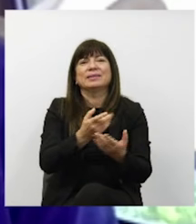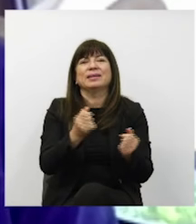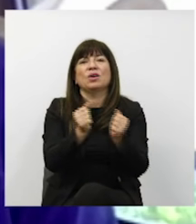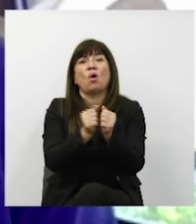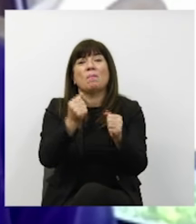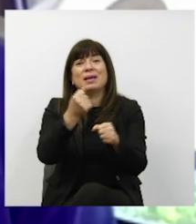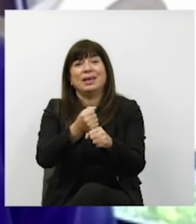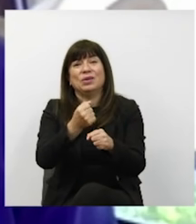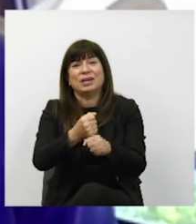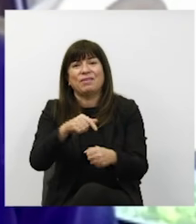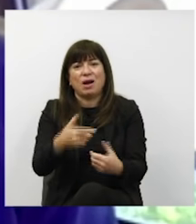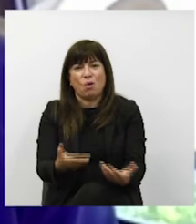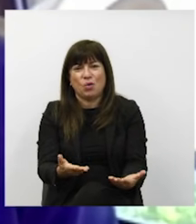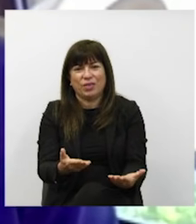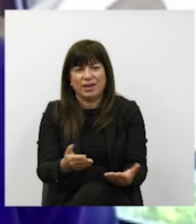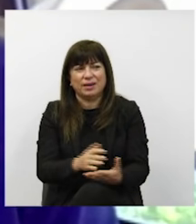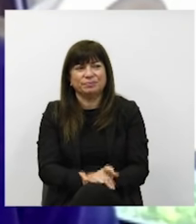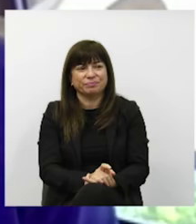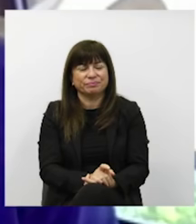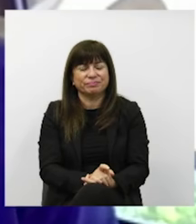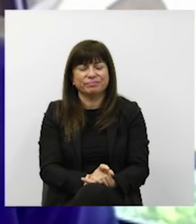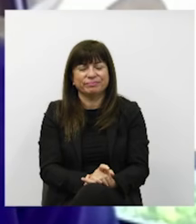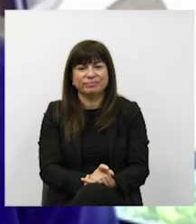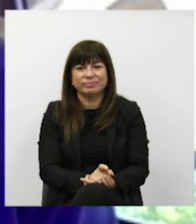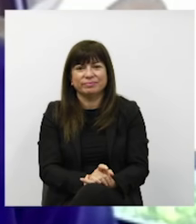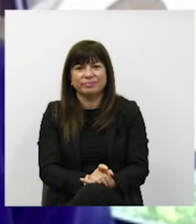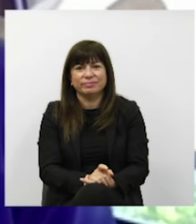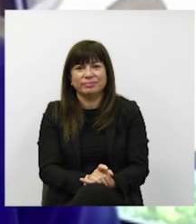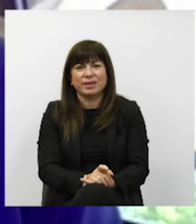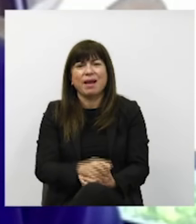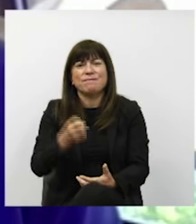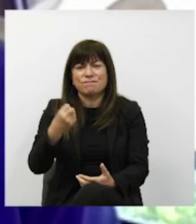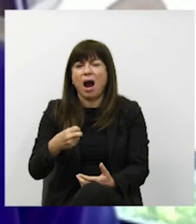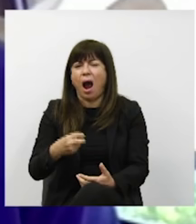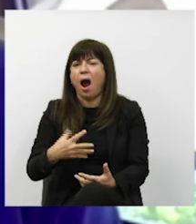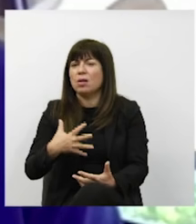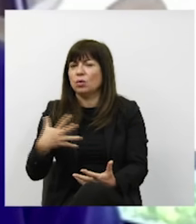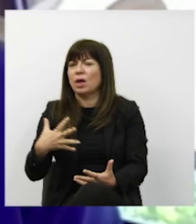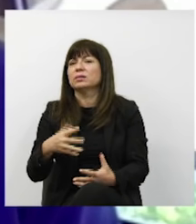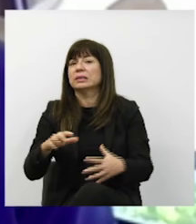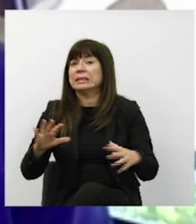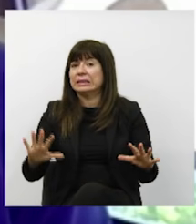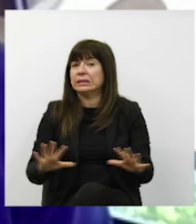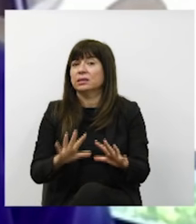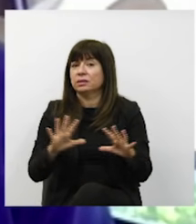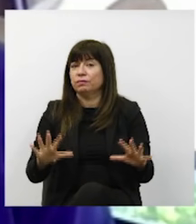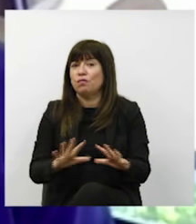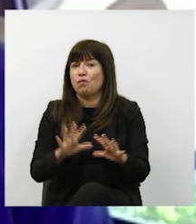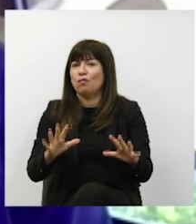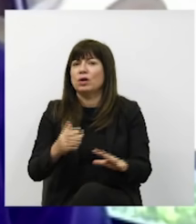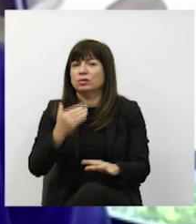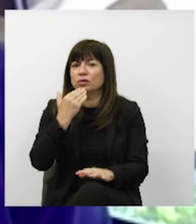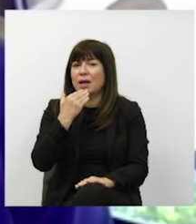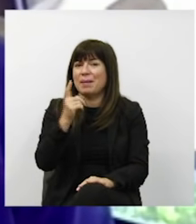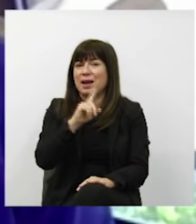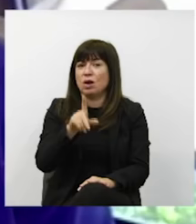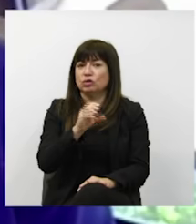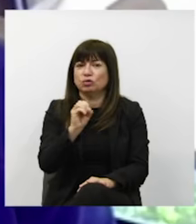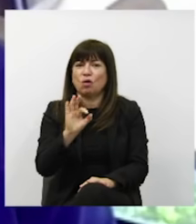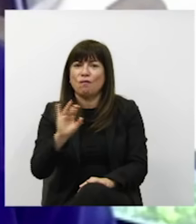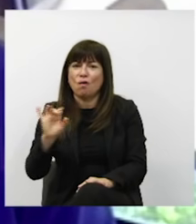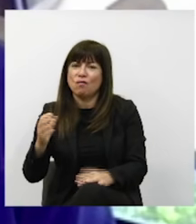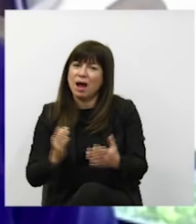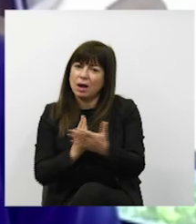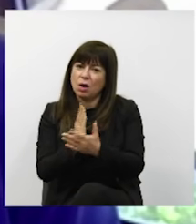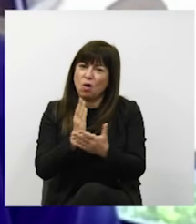colegas, hoy día. Y valorar tremendamente el esfuerzo de Bernardo y Sofofa por